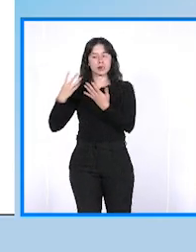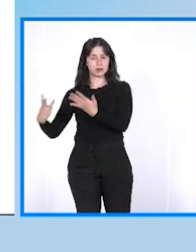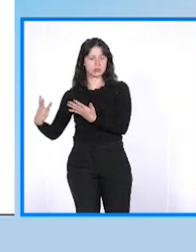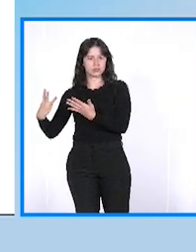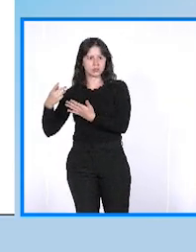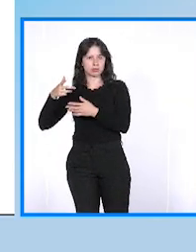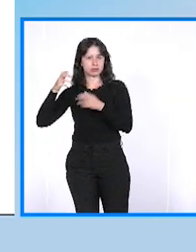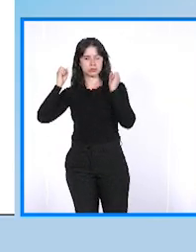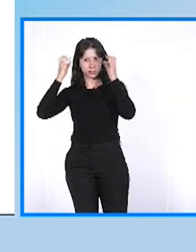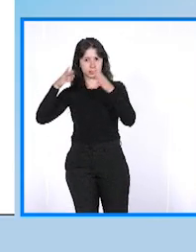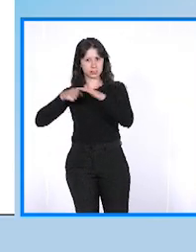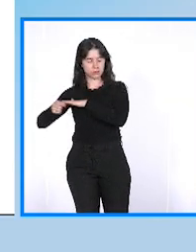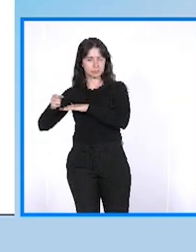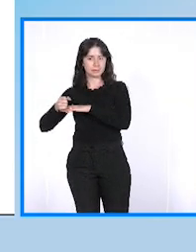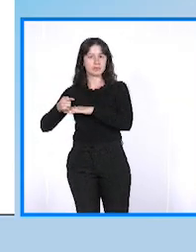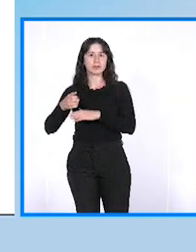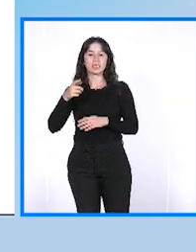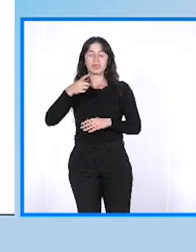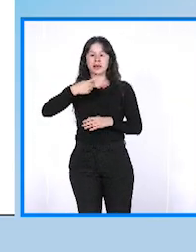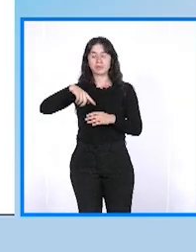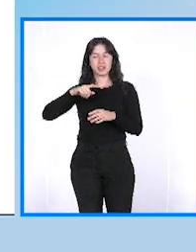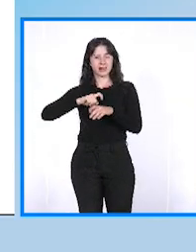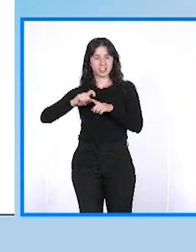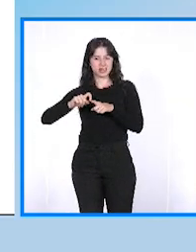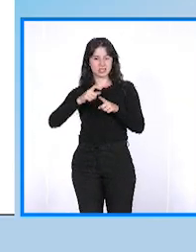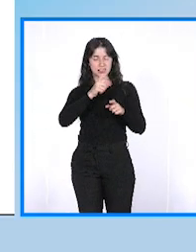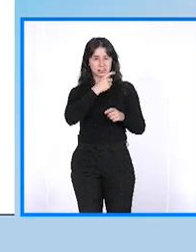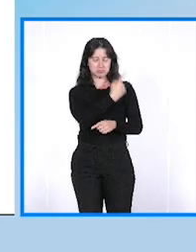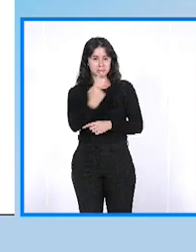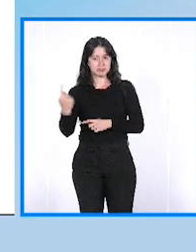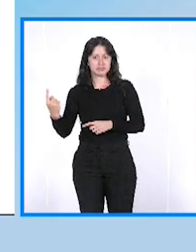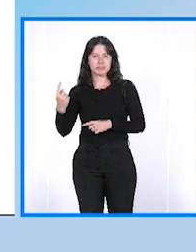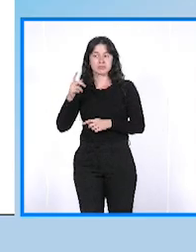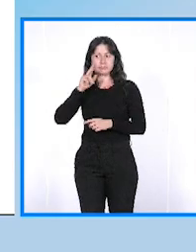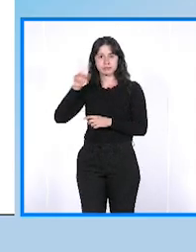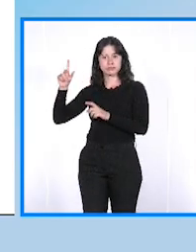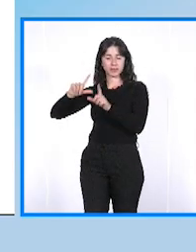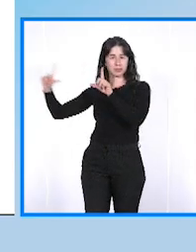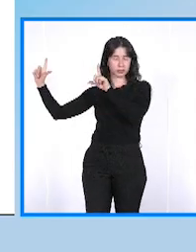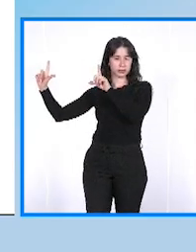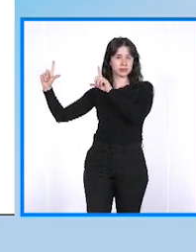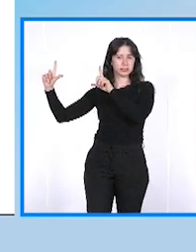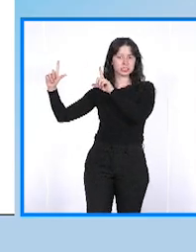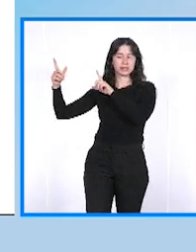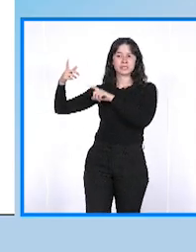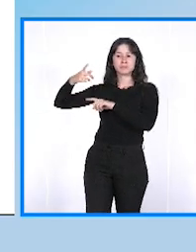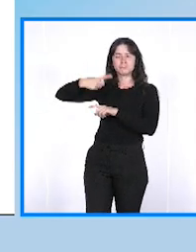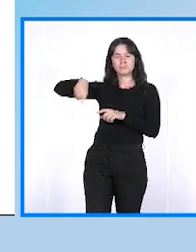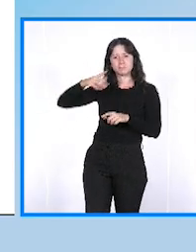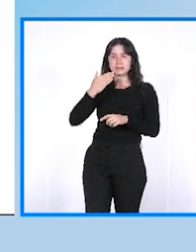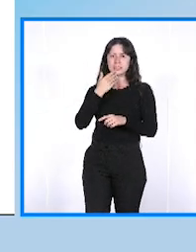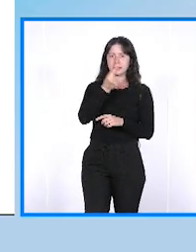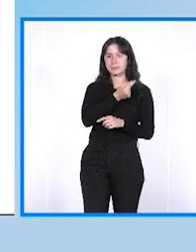e esta muestra las características de estas personas las veis ahí en la diapositiva son personas que tienen unas edades medias de